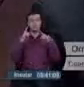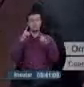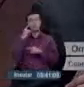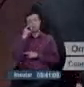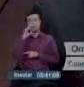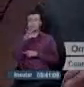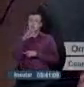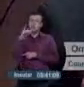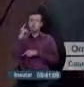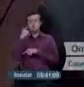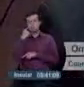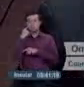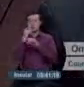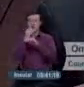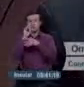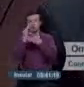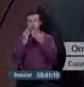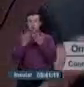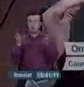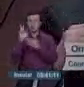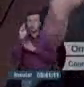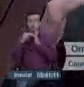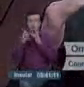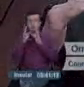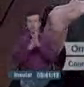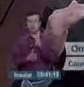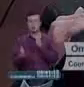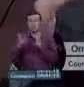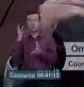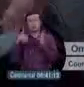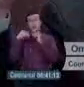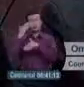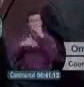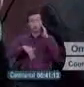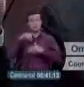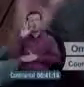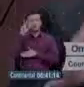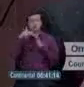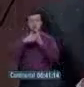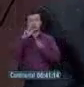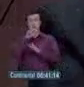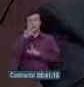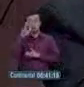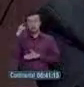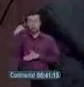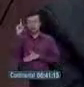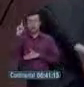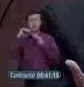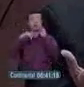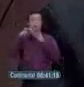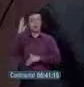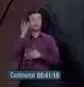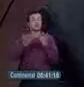porque solo incluimos las pérdidas del 2016. Esto podría ser mayor a 3.300 millones, a los